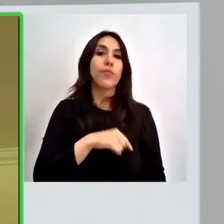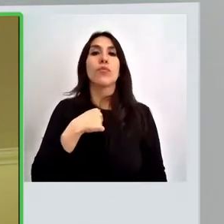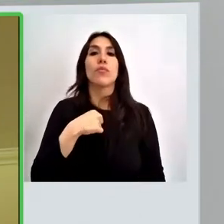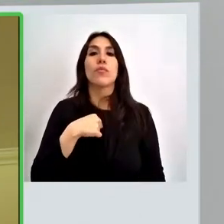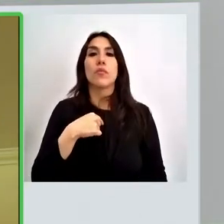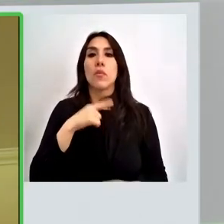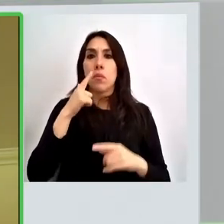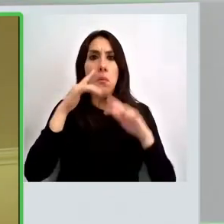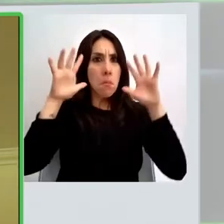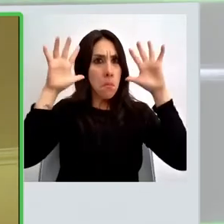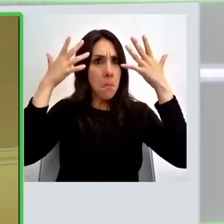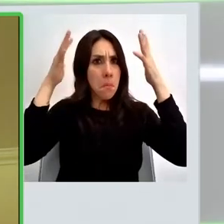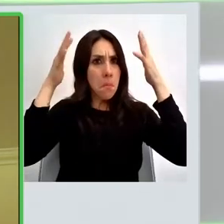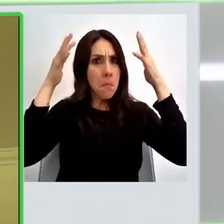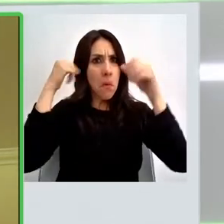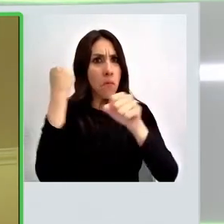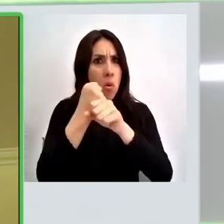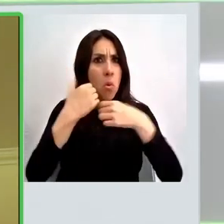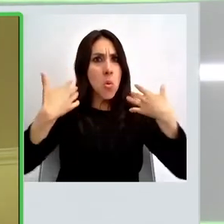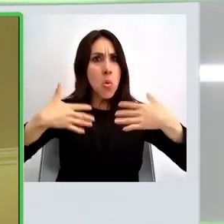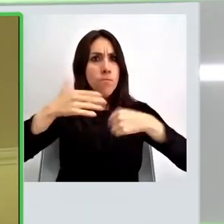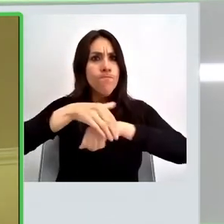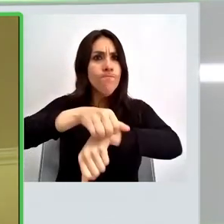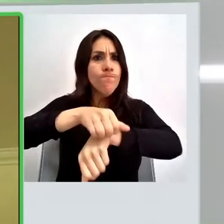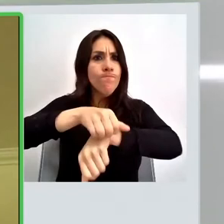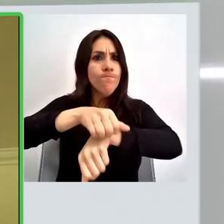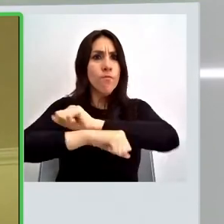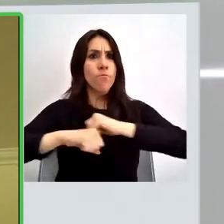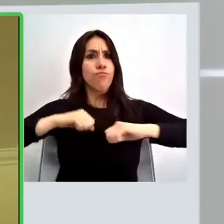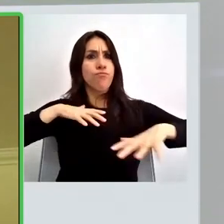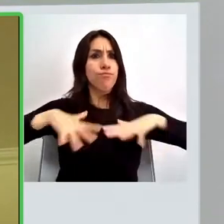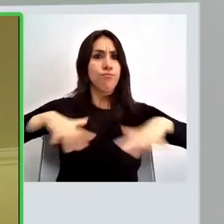y quiero tomarme el momento